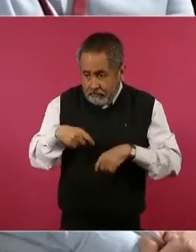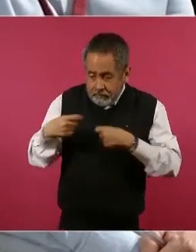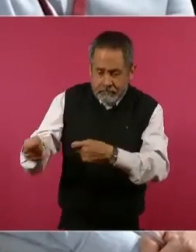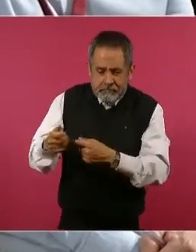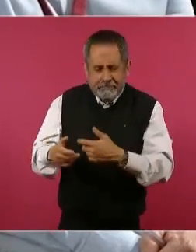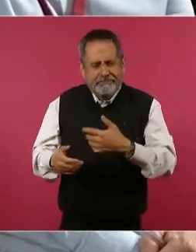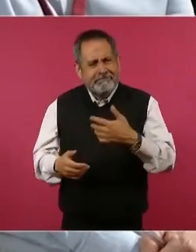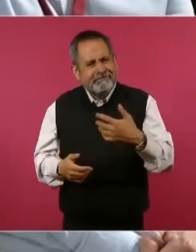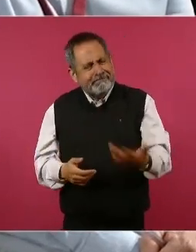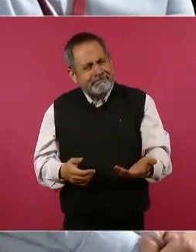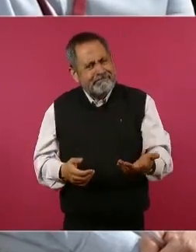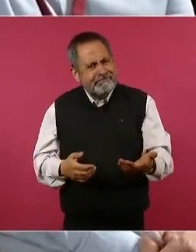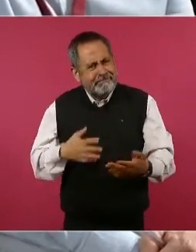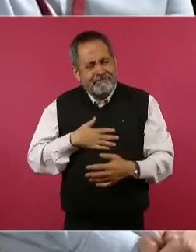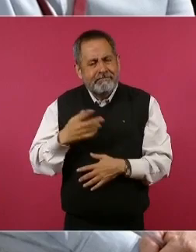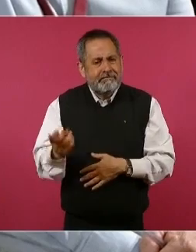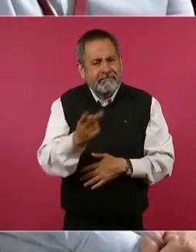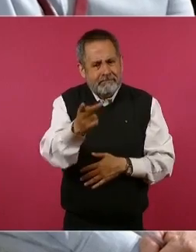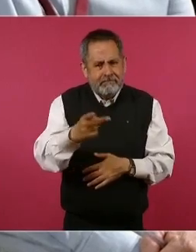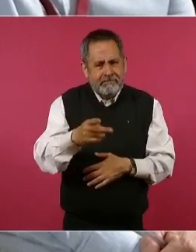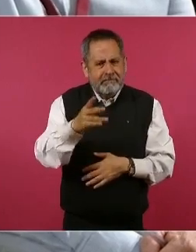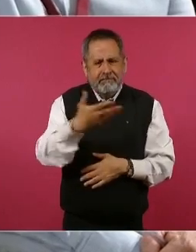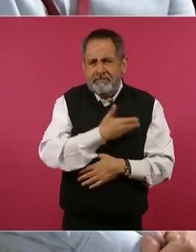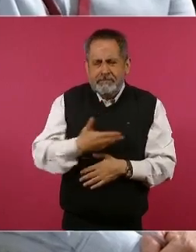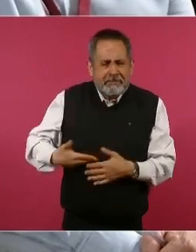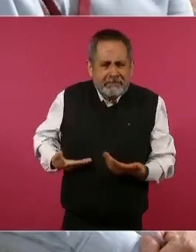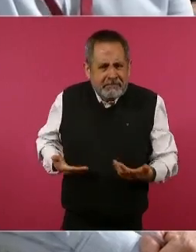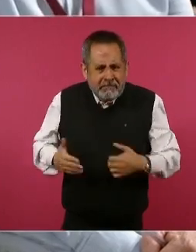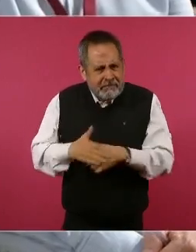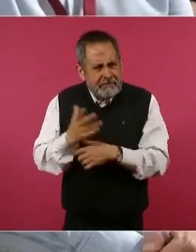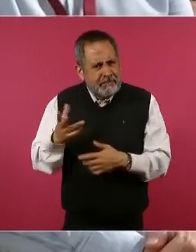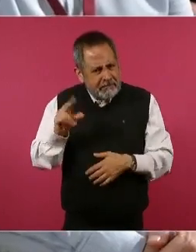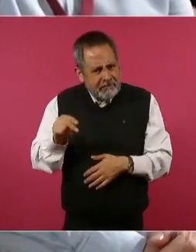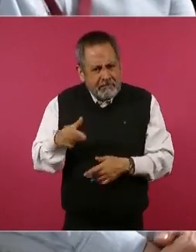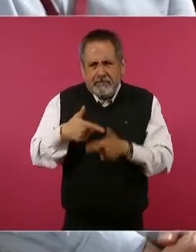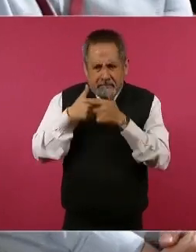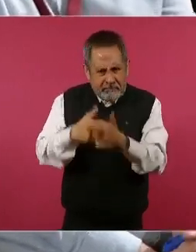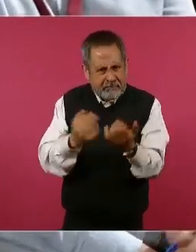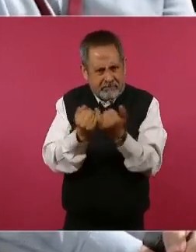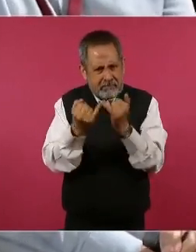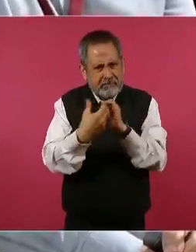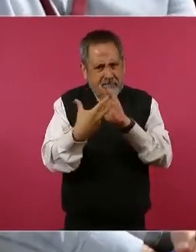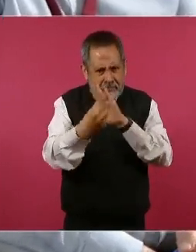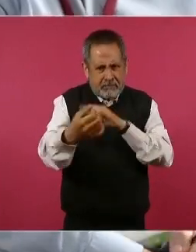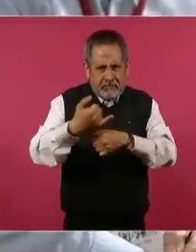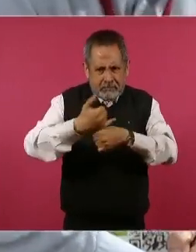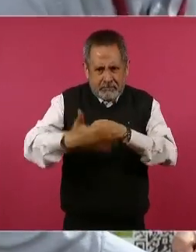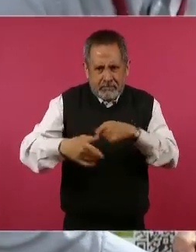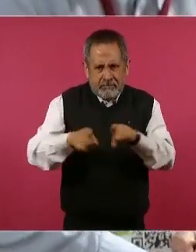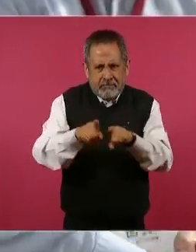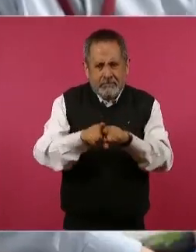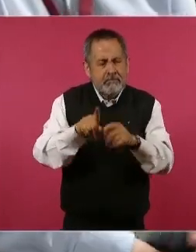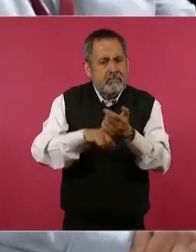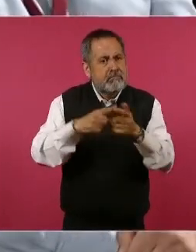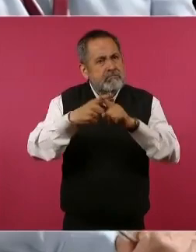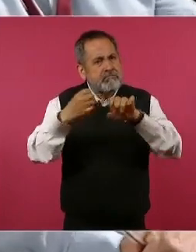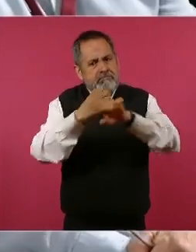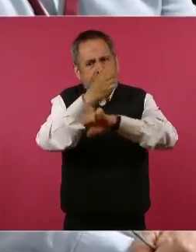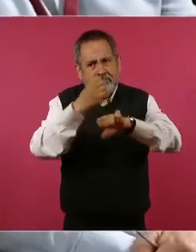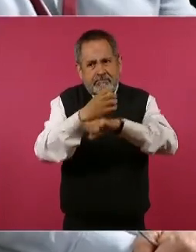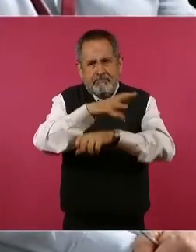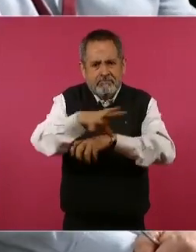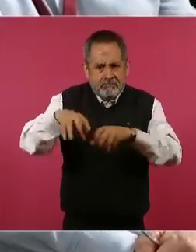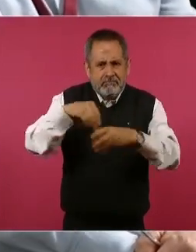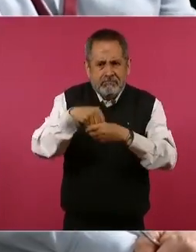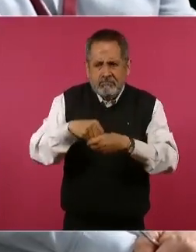Mi pregunta es la siguiente, señor presidente, ¿por qué no continuar con este legado que usted en su momento dejó en todos los estados? ¿En ese